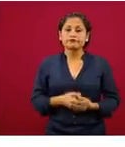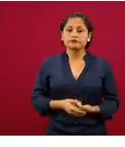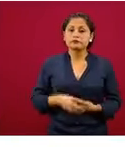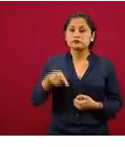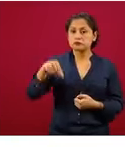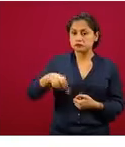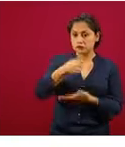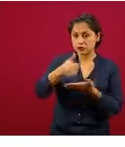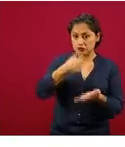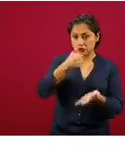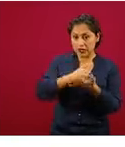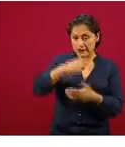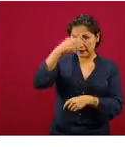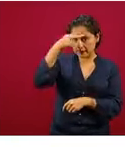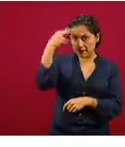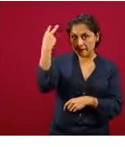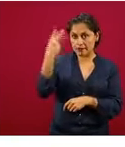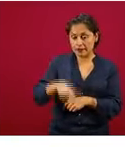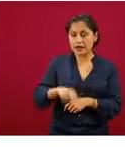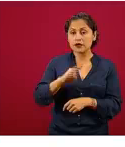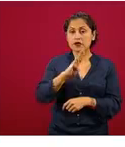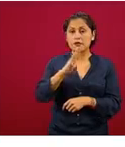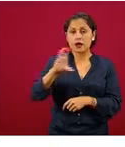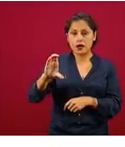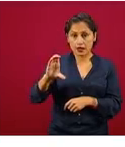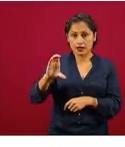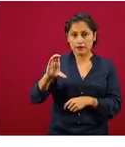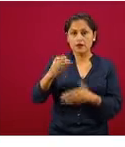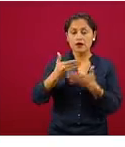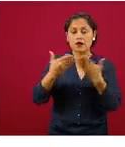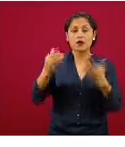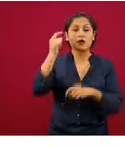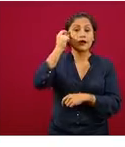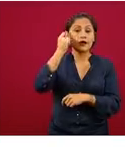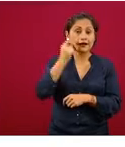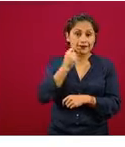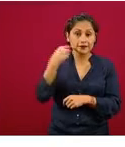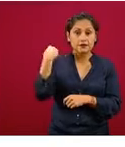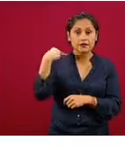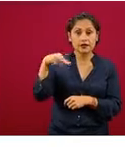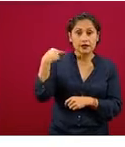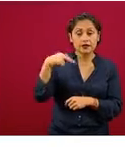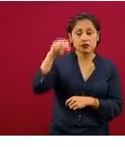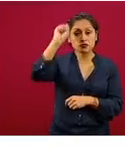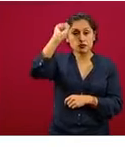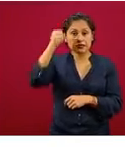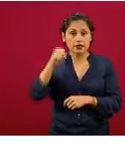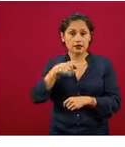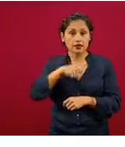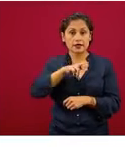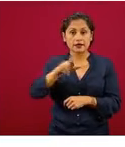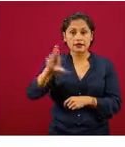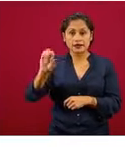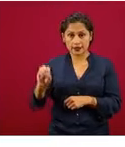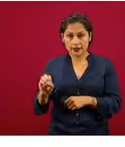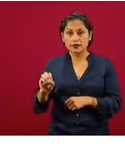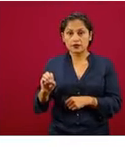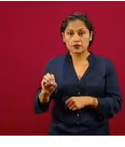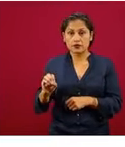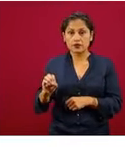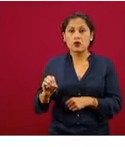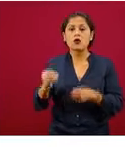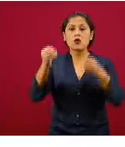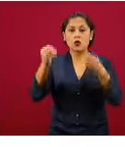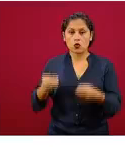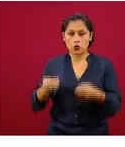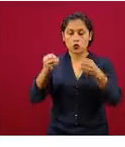Ciudad de México, Baja California y ahora Guerrero, Veracruz, Sinaloa y Quintana Roo son los que tienen la ocupación de